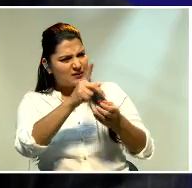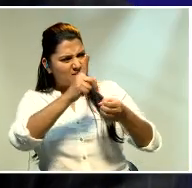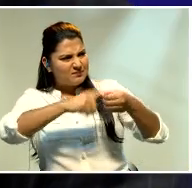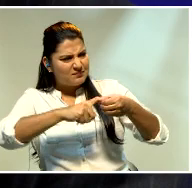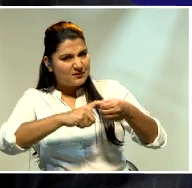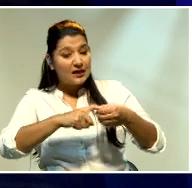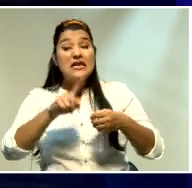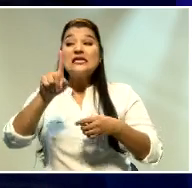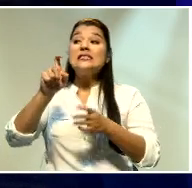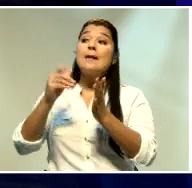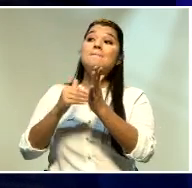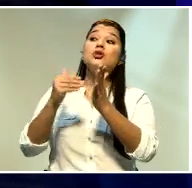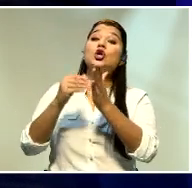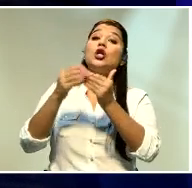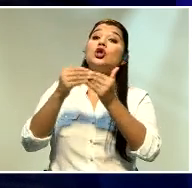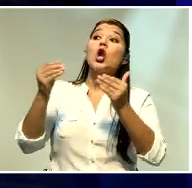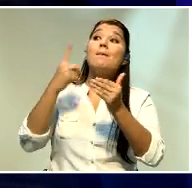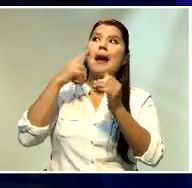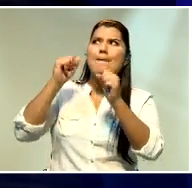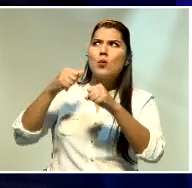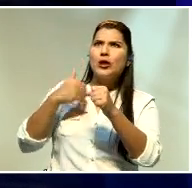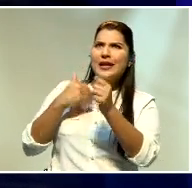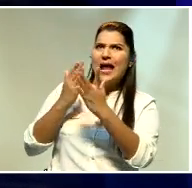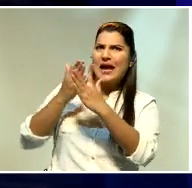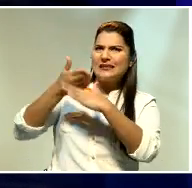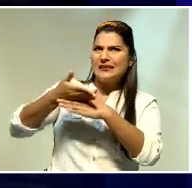millones de dólares, pero para tener acceso, si no me equivoco,